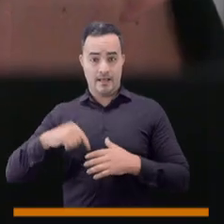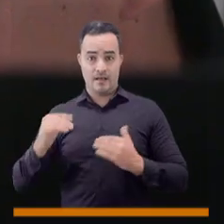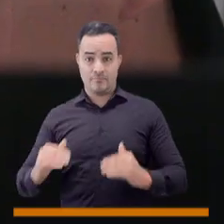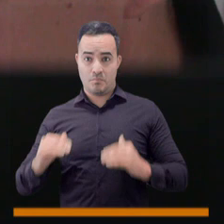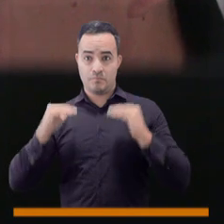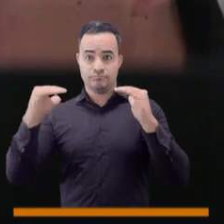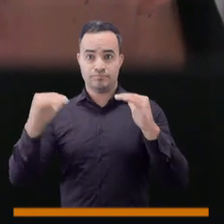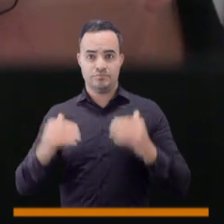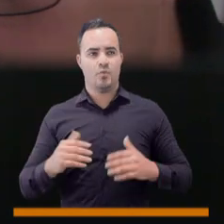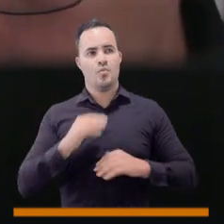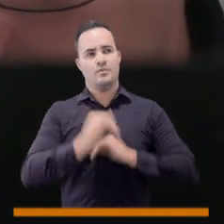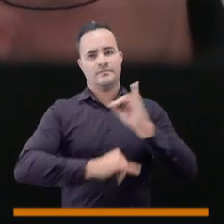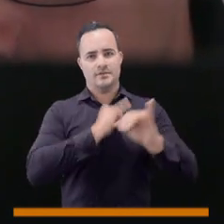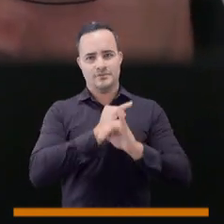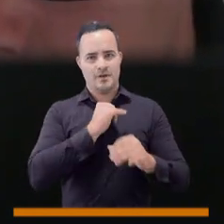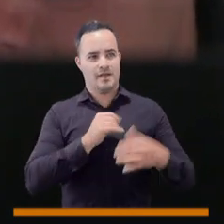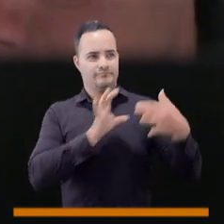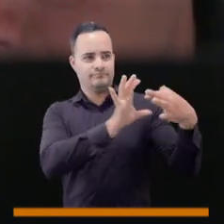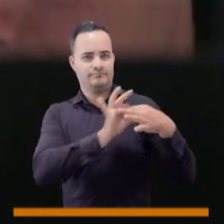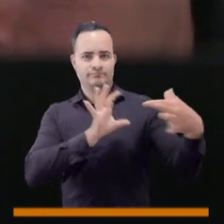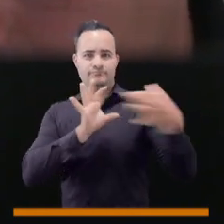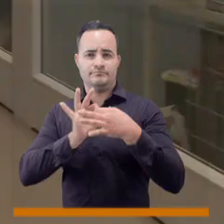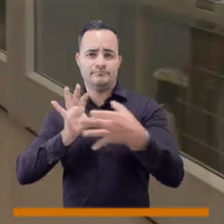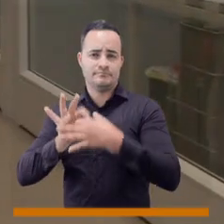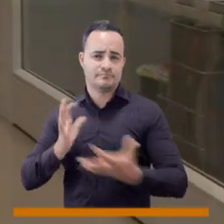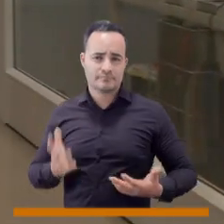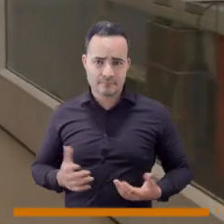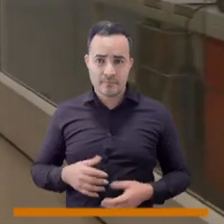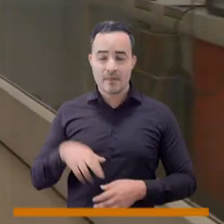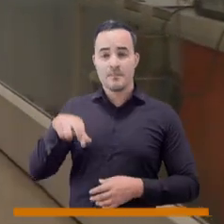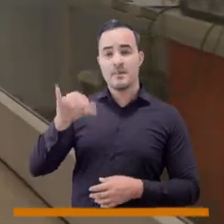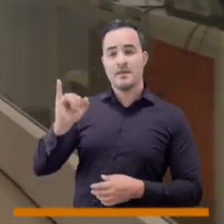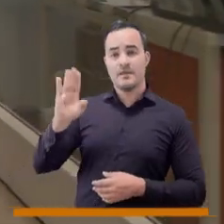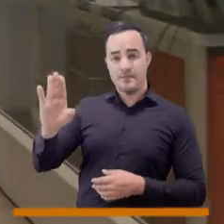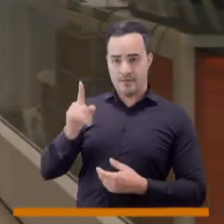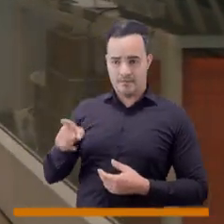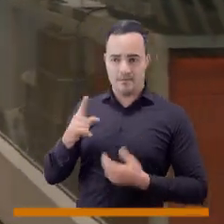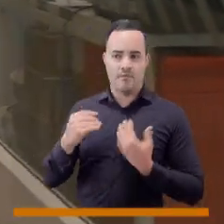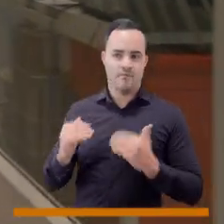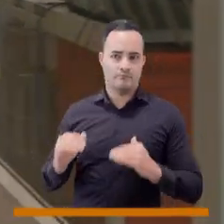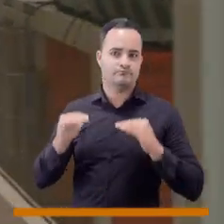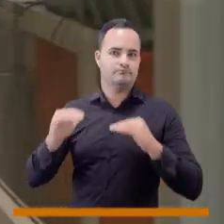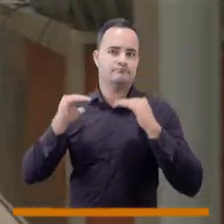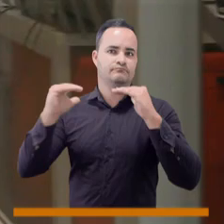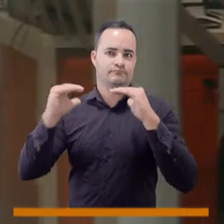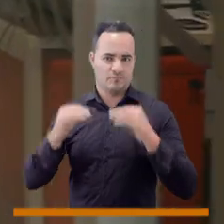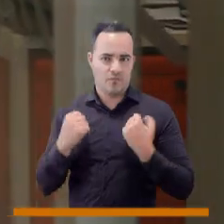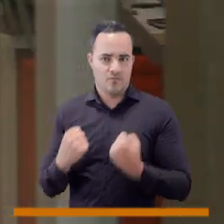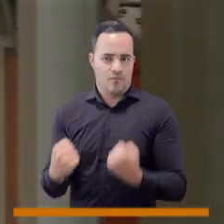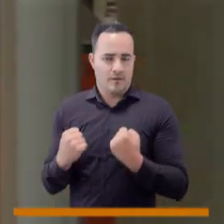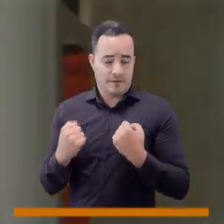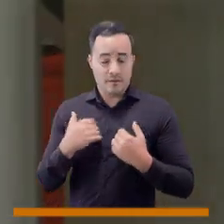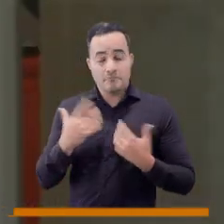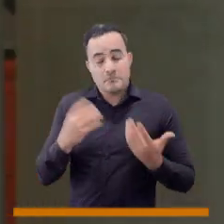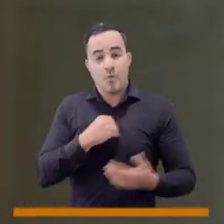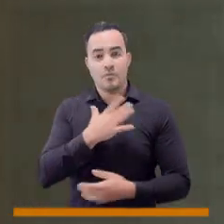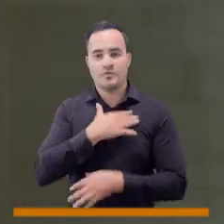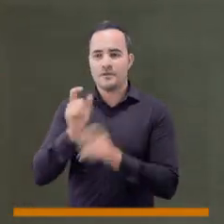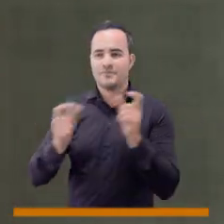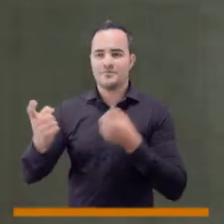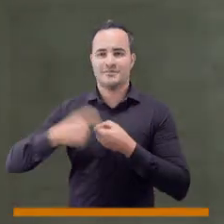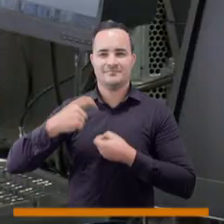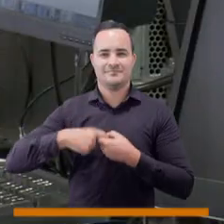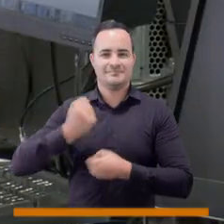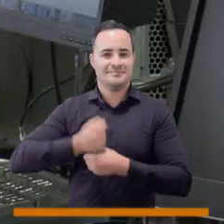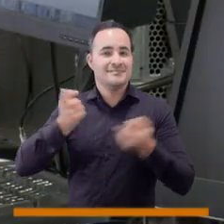internacional para que nuestro Producto Interno Bruto, Catherine, tenga una dimensión mucho mayor y tengamos la posibilidad de emplear a muchísimos